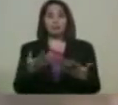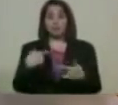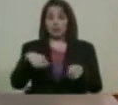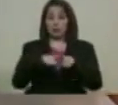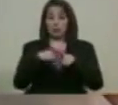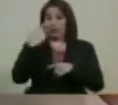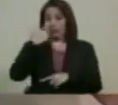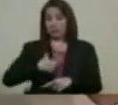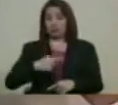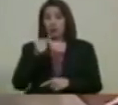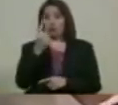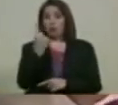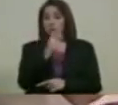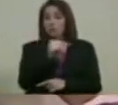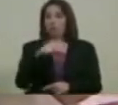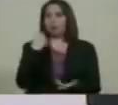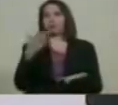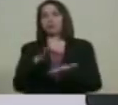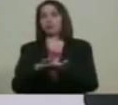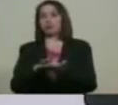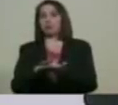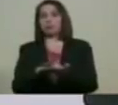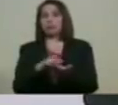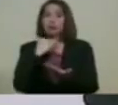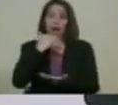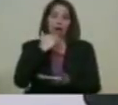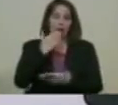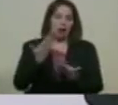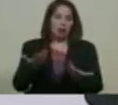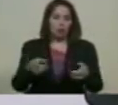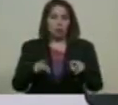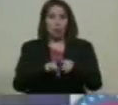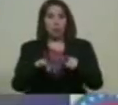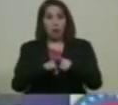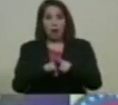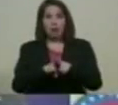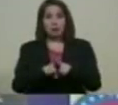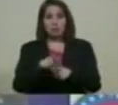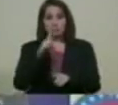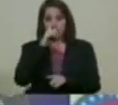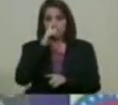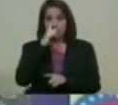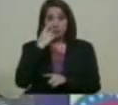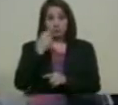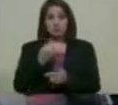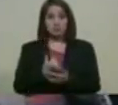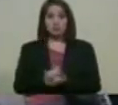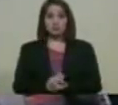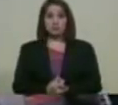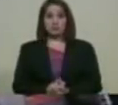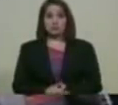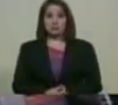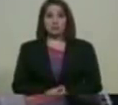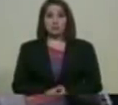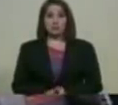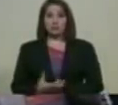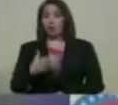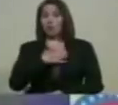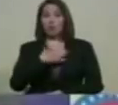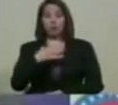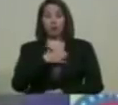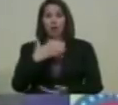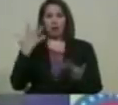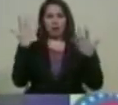no pase de una semana, ¿verdad? Quede liquidado. No puedes confundir gripe